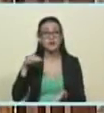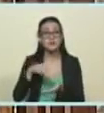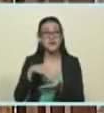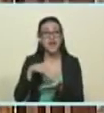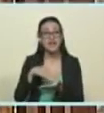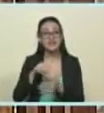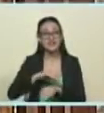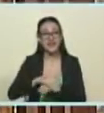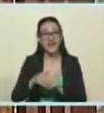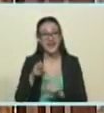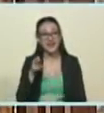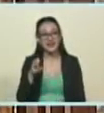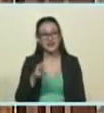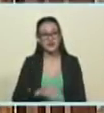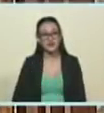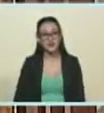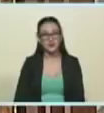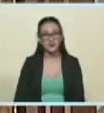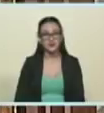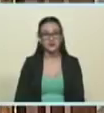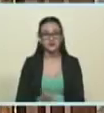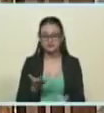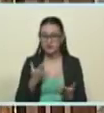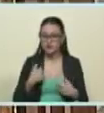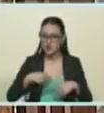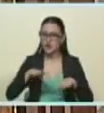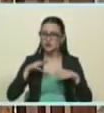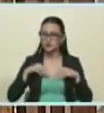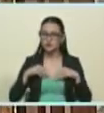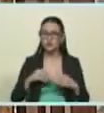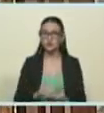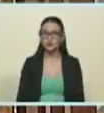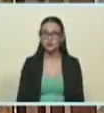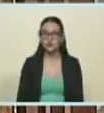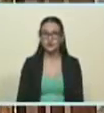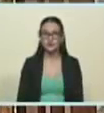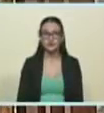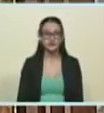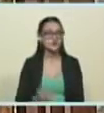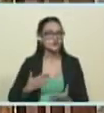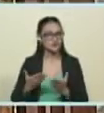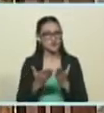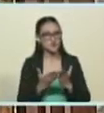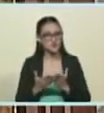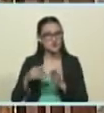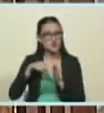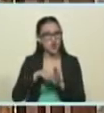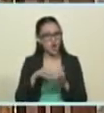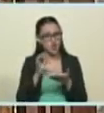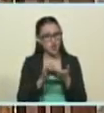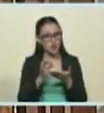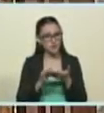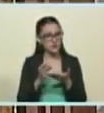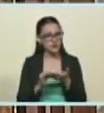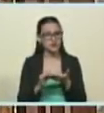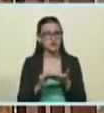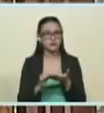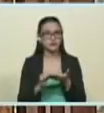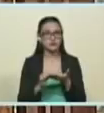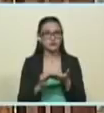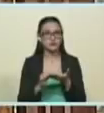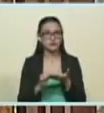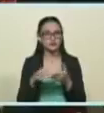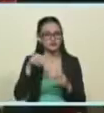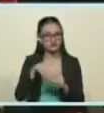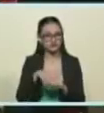estado, Miranda, Héctor Rodríguez. Yo lo asumo, Héctor. Lo he estado estudiando en los documentos que presentó en su